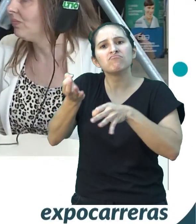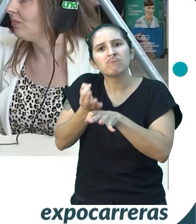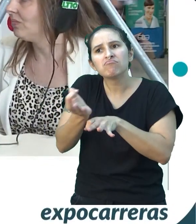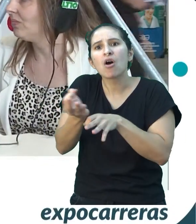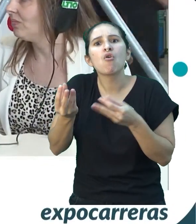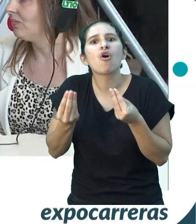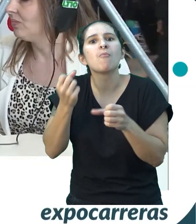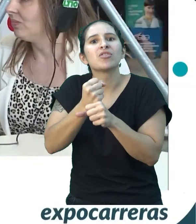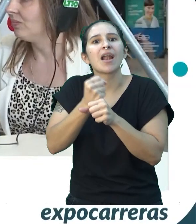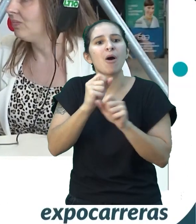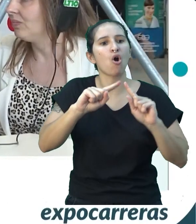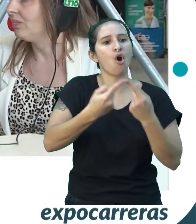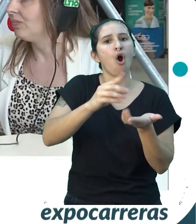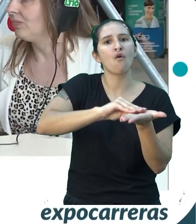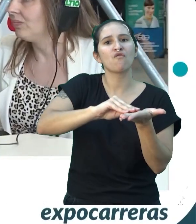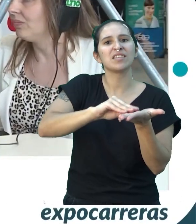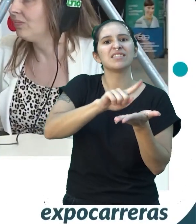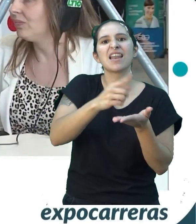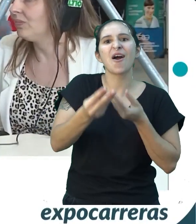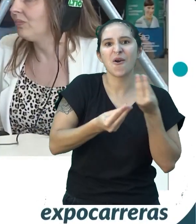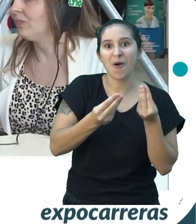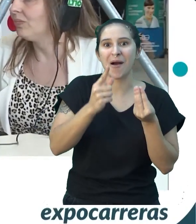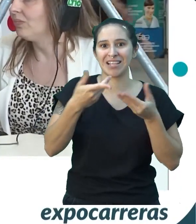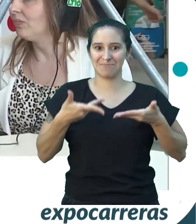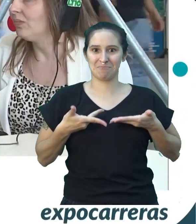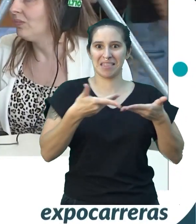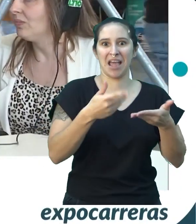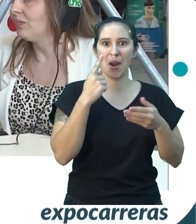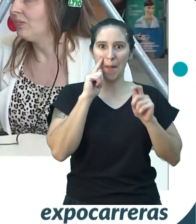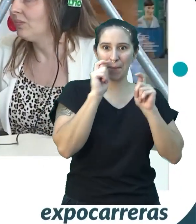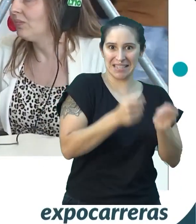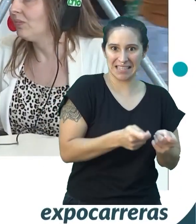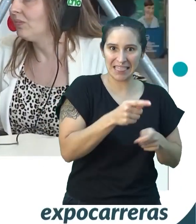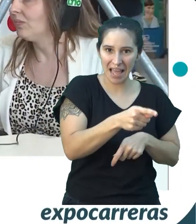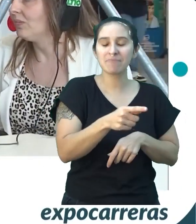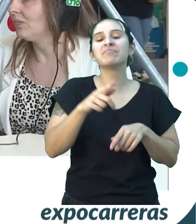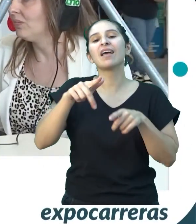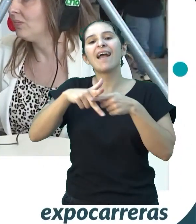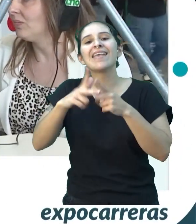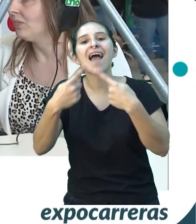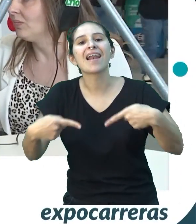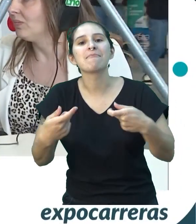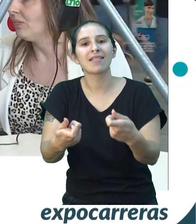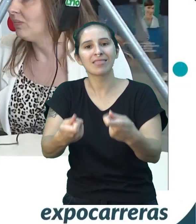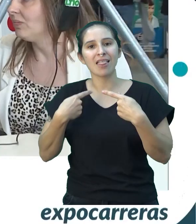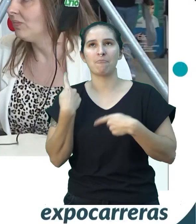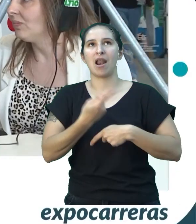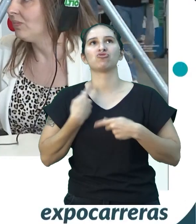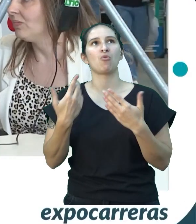la oficina para las situaciones que nos invitaron para ir para allá y las herramientas que nos iban a dar a nosotros para trabajar. Sí.